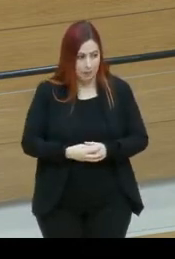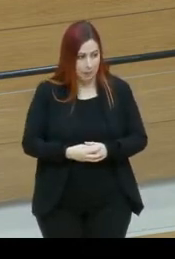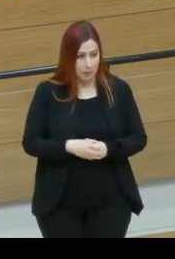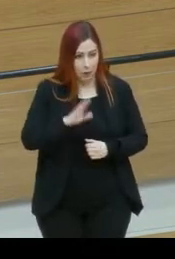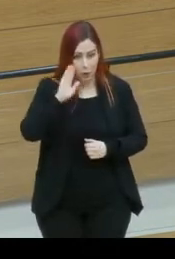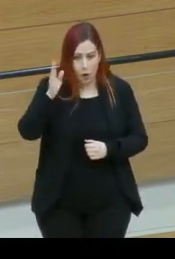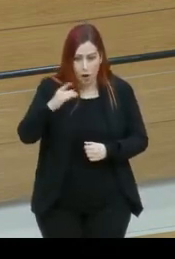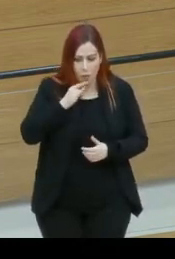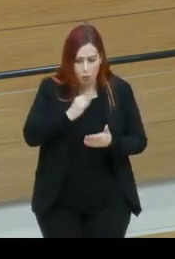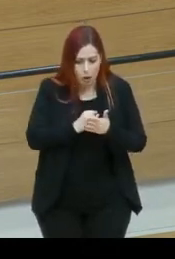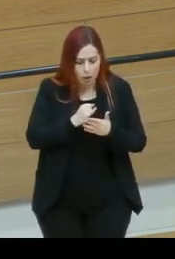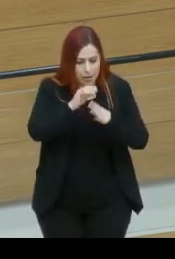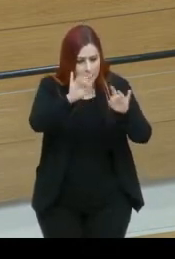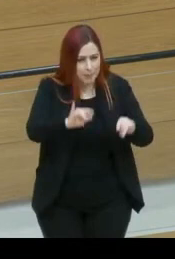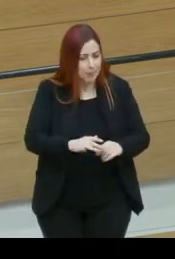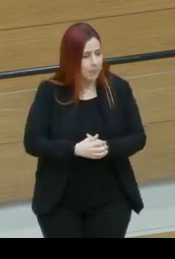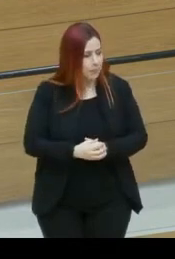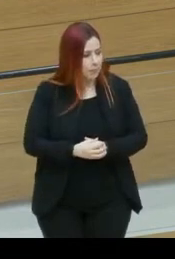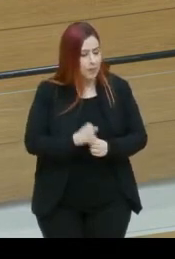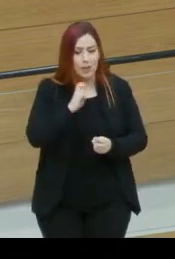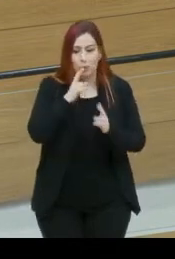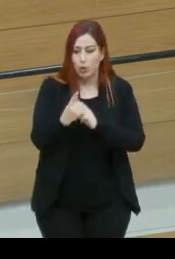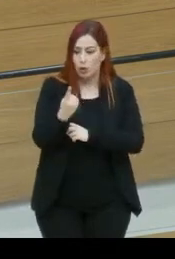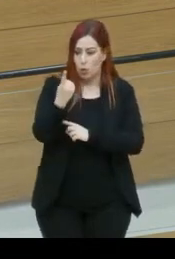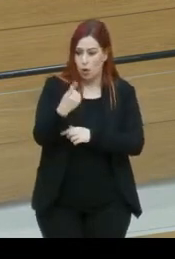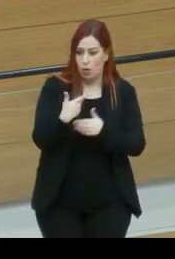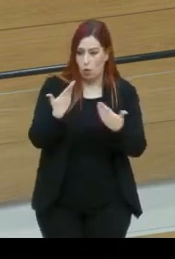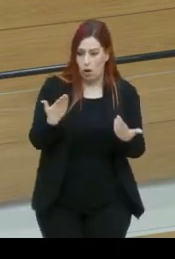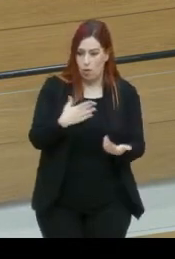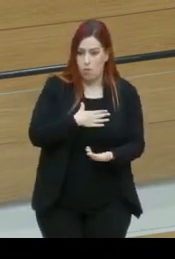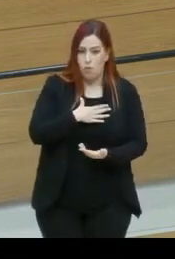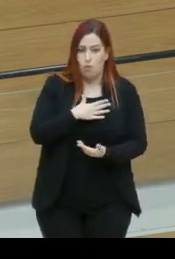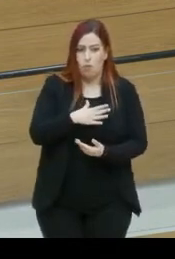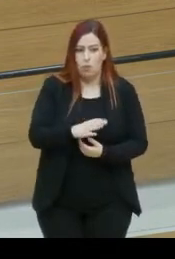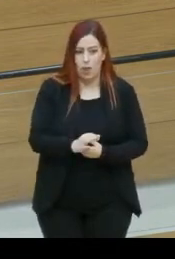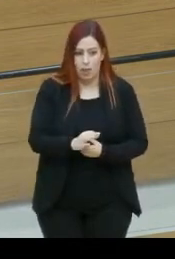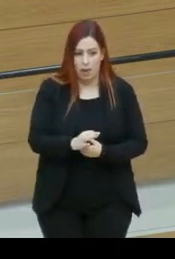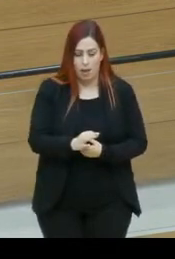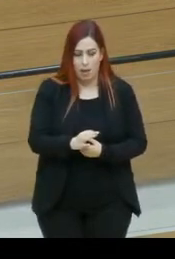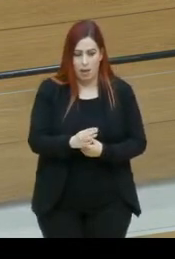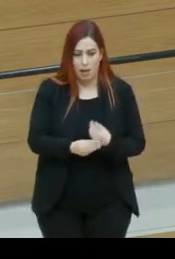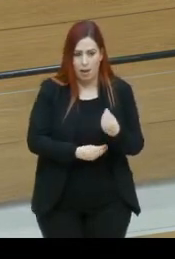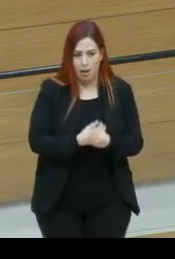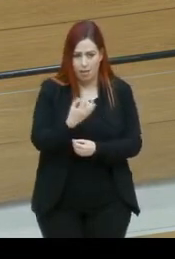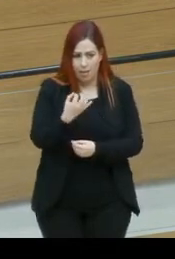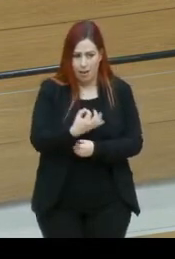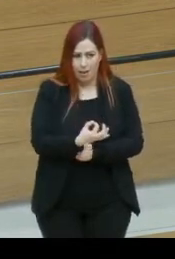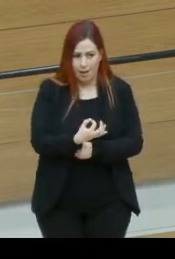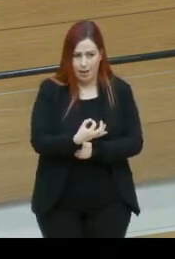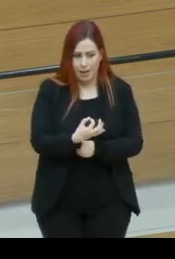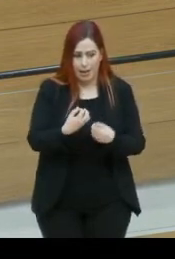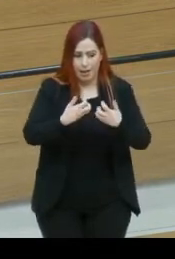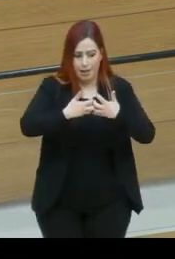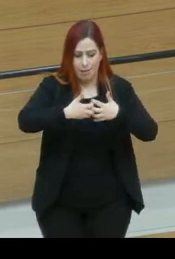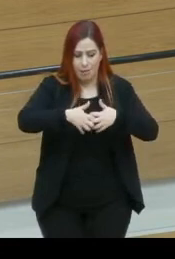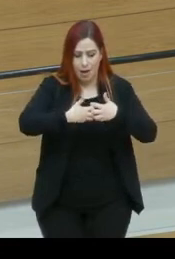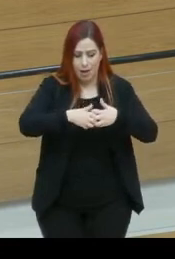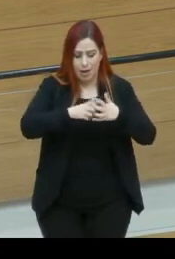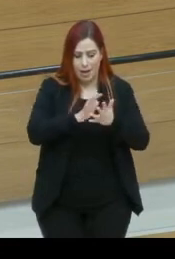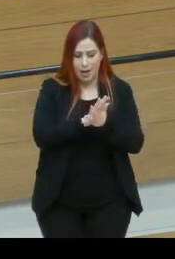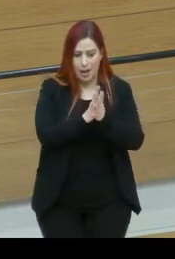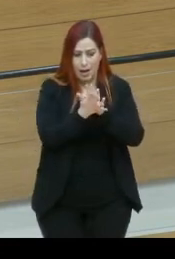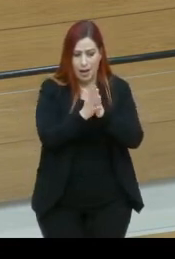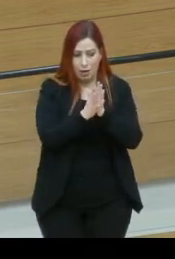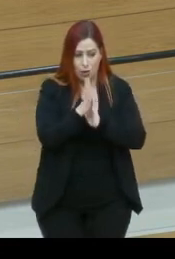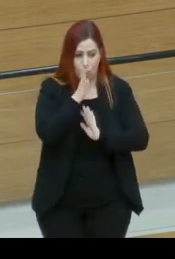Buena, ahora, vale. Una respuesta sería, podré realizar algún tipo de reactor, que nosotros trabajamos